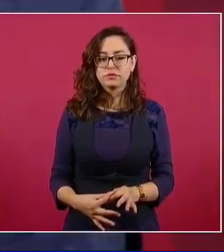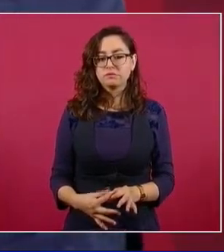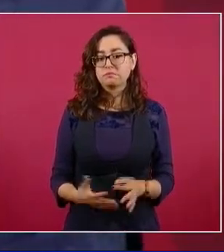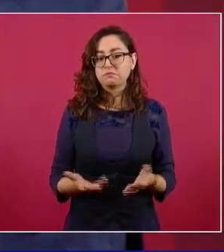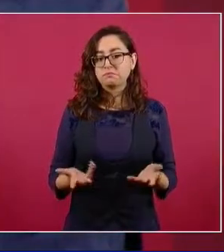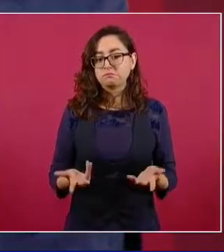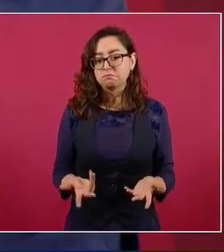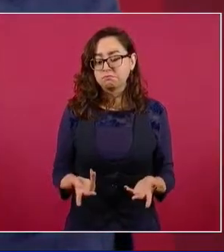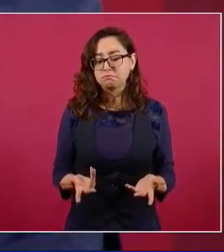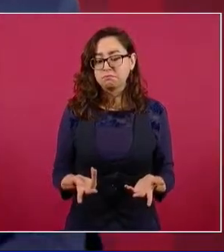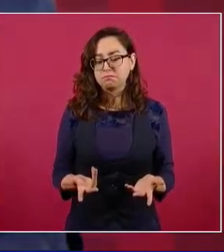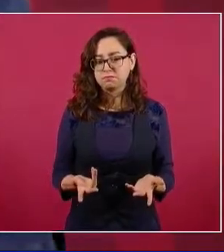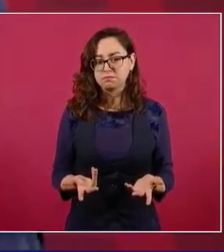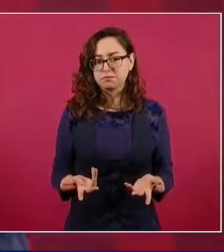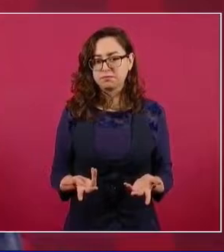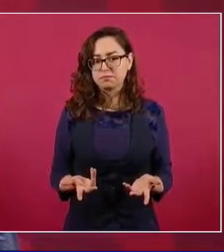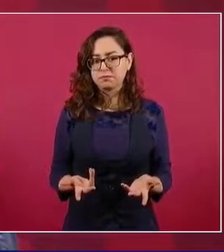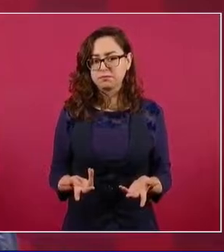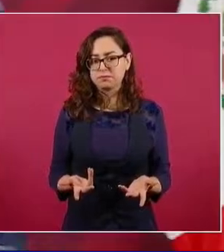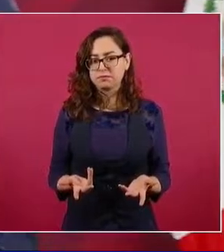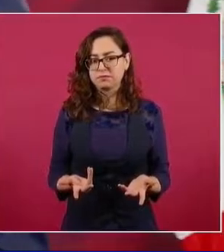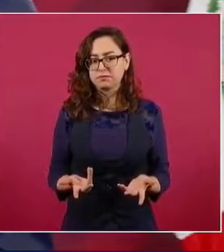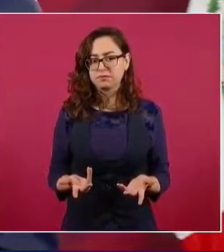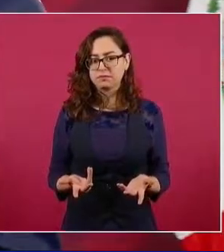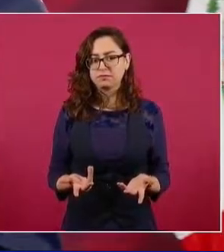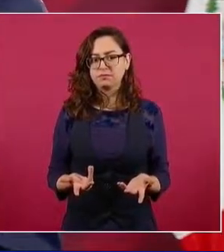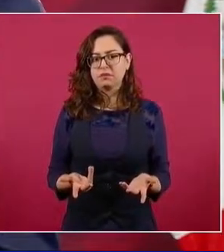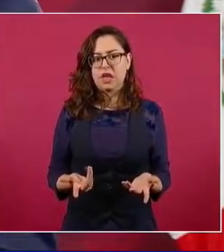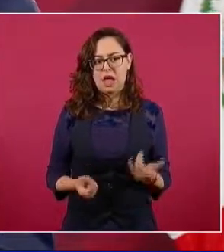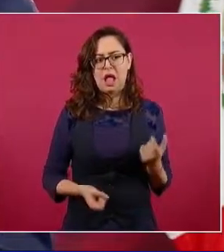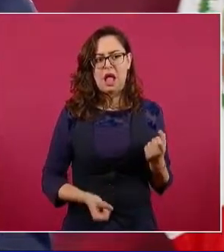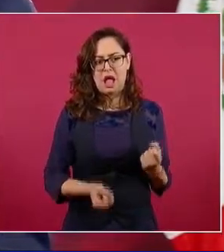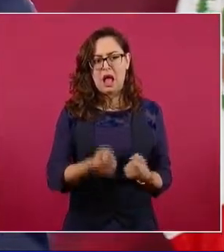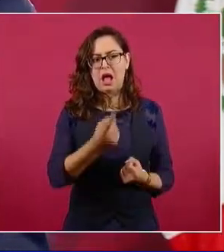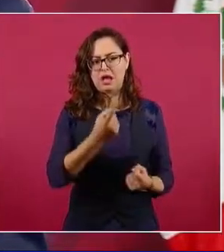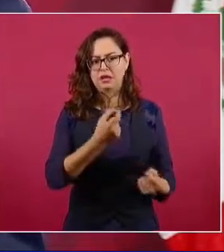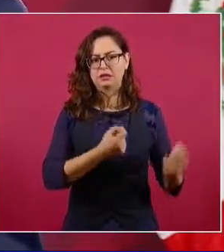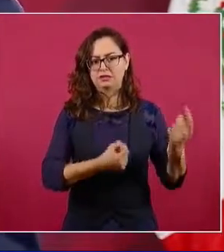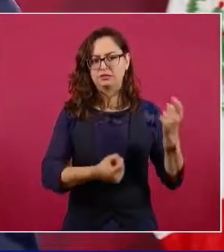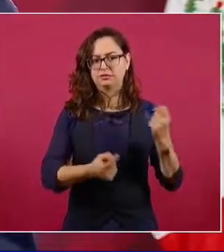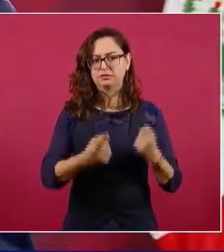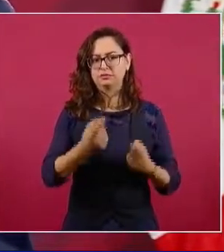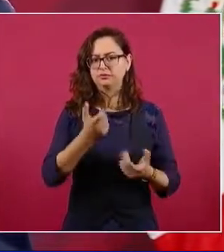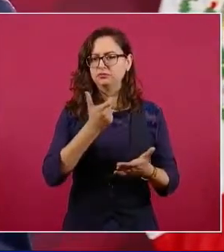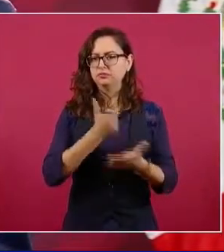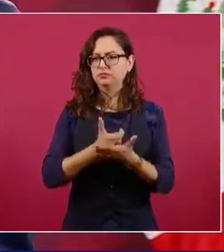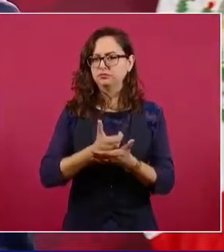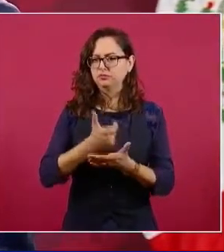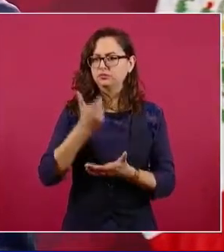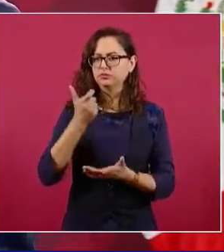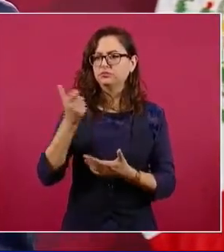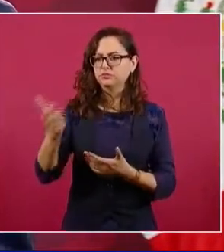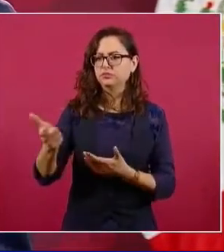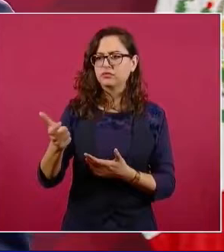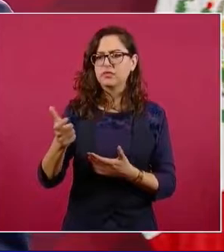no es que no pagaran, no solo era una